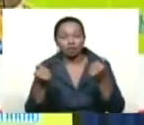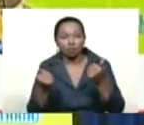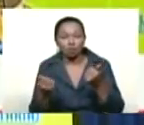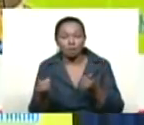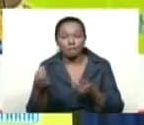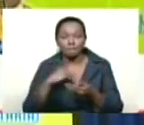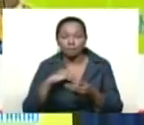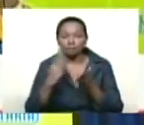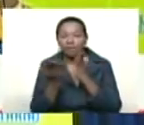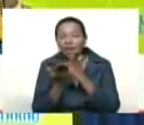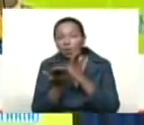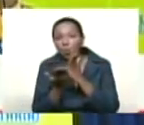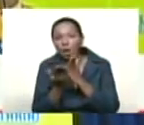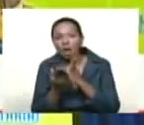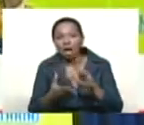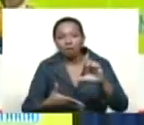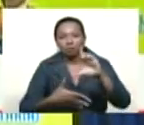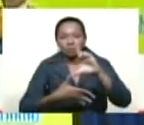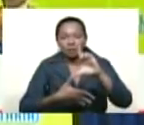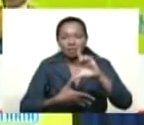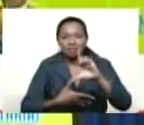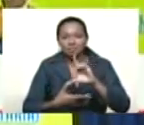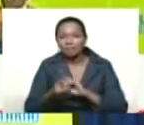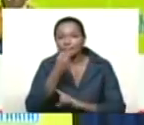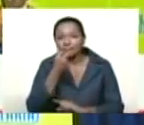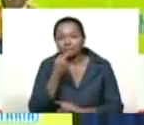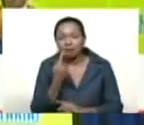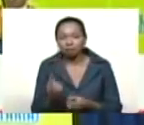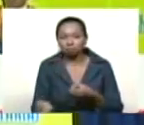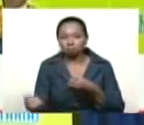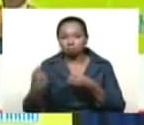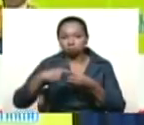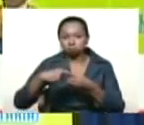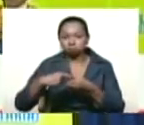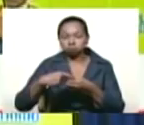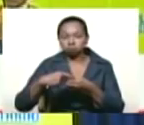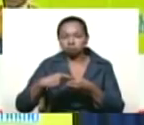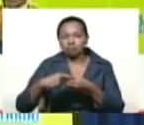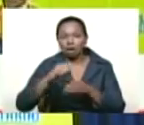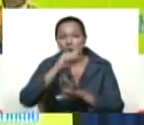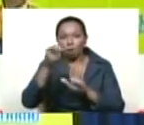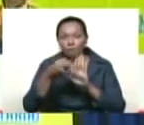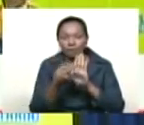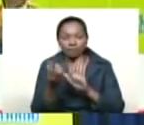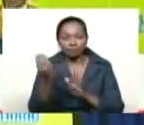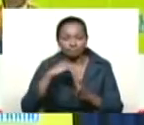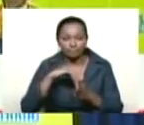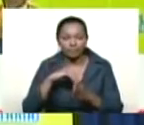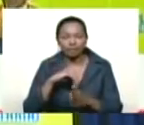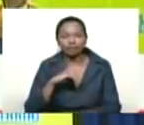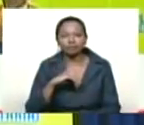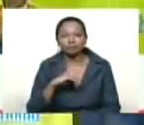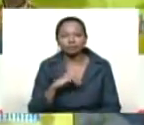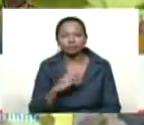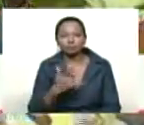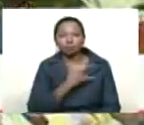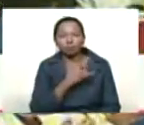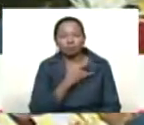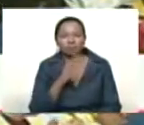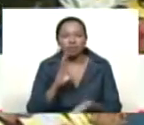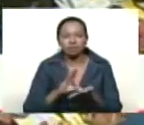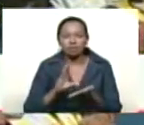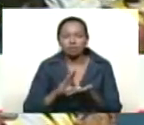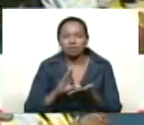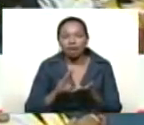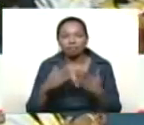Escuela Latinoamericana de Medicina, para que sea parte integrante de la Universidad Central de la